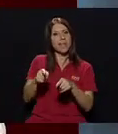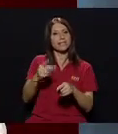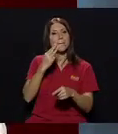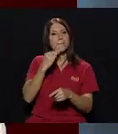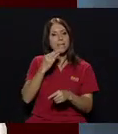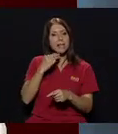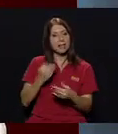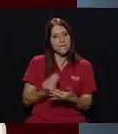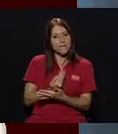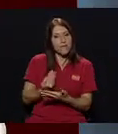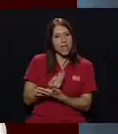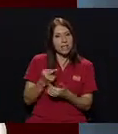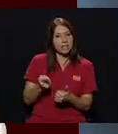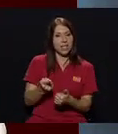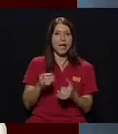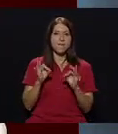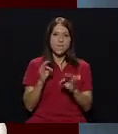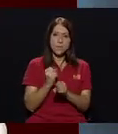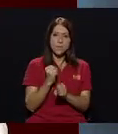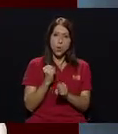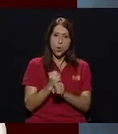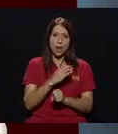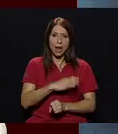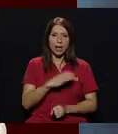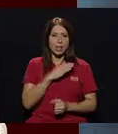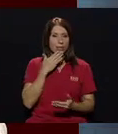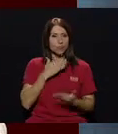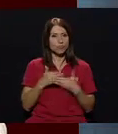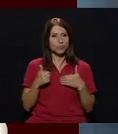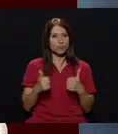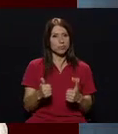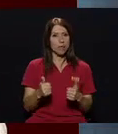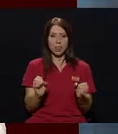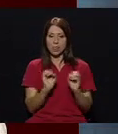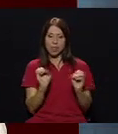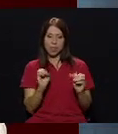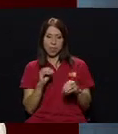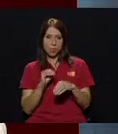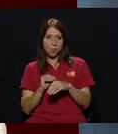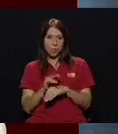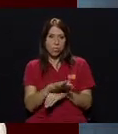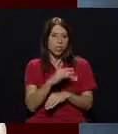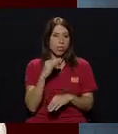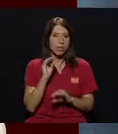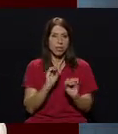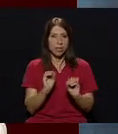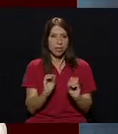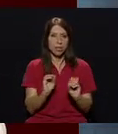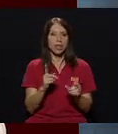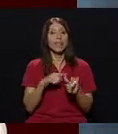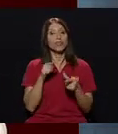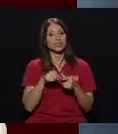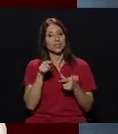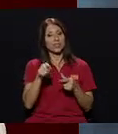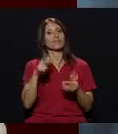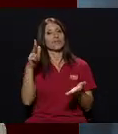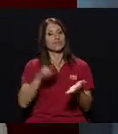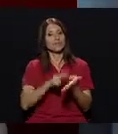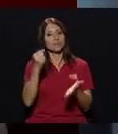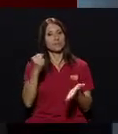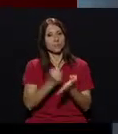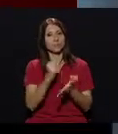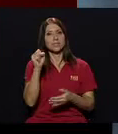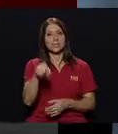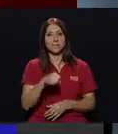ante una miel fresca, digamos, bien producida, de buena calidad y, lógicamente, sin adulteración ninguna. Entonces, eso sí se